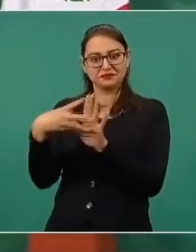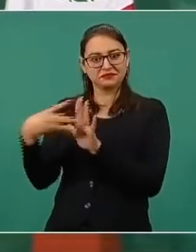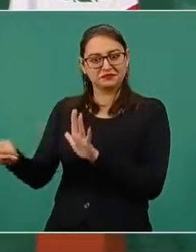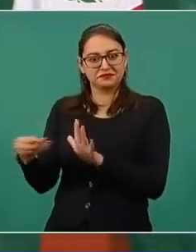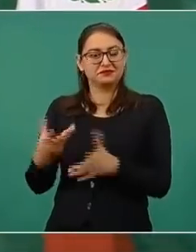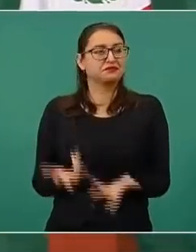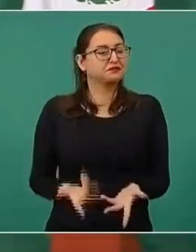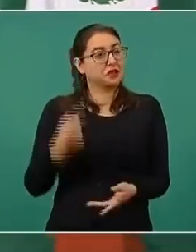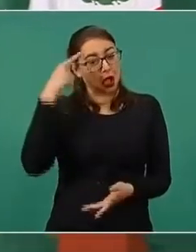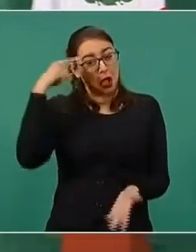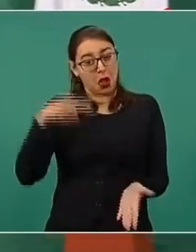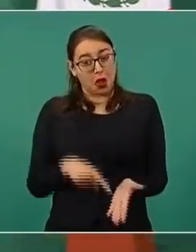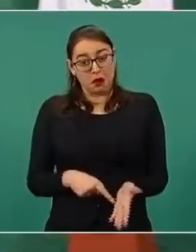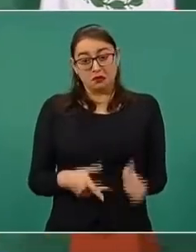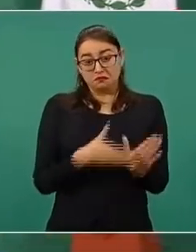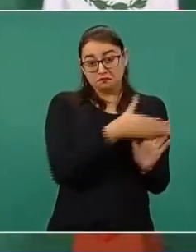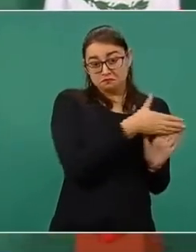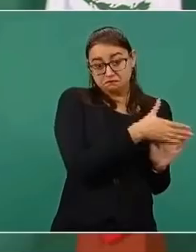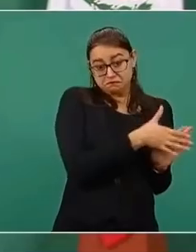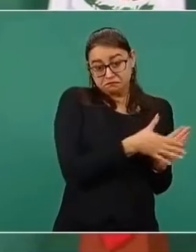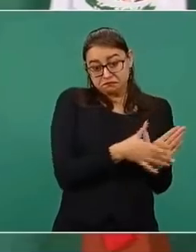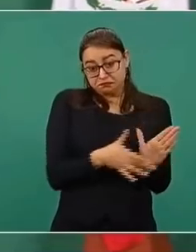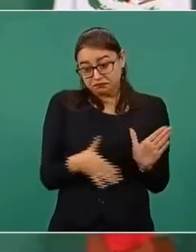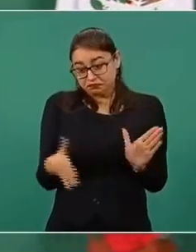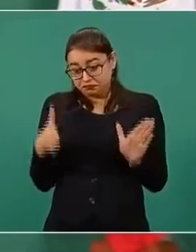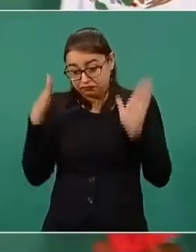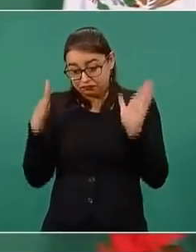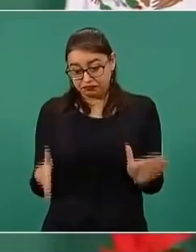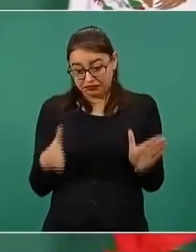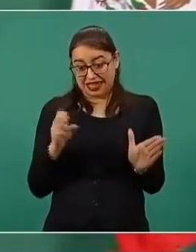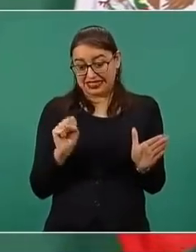que hasta la llegada de Salinas.